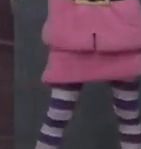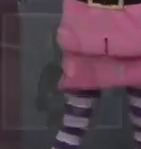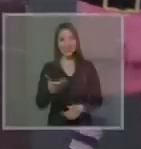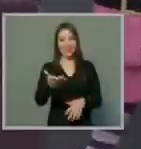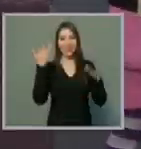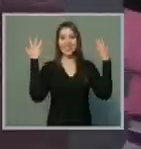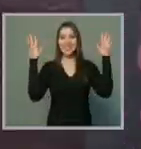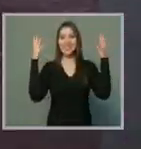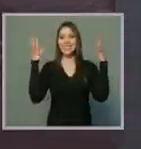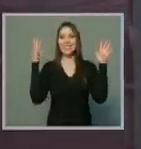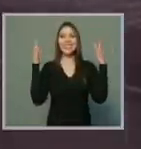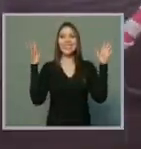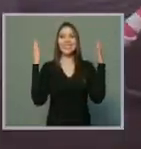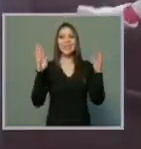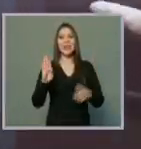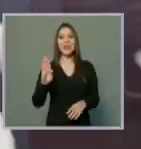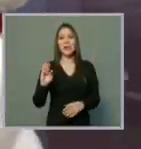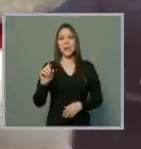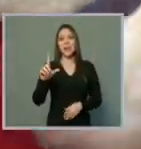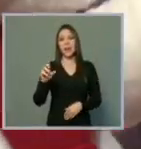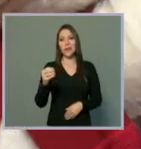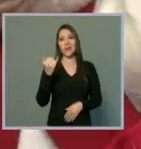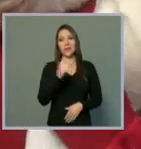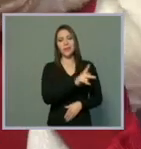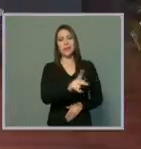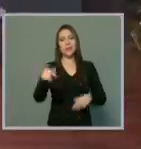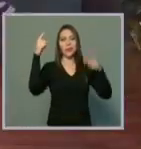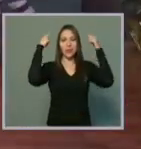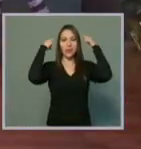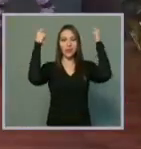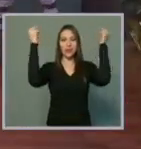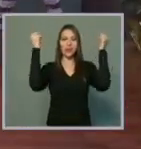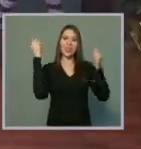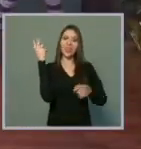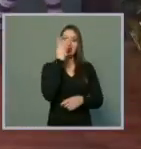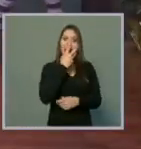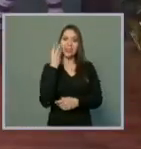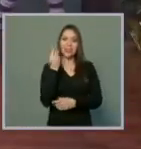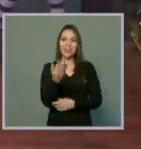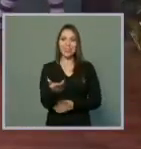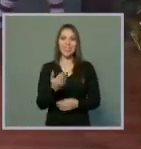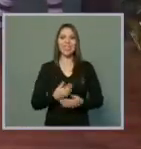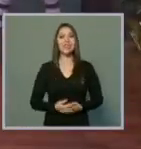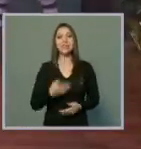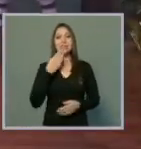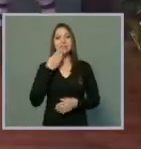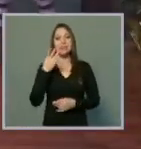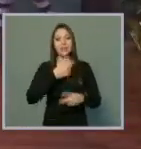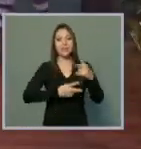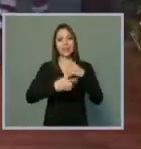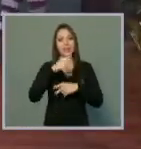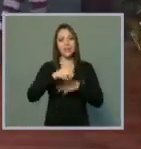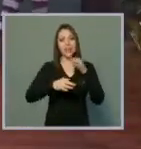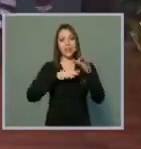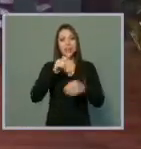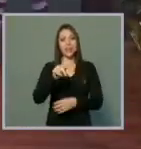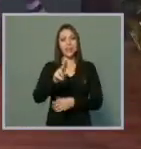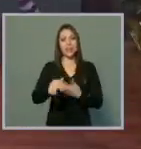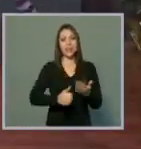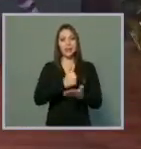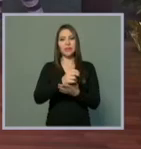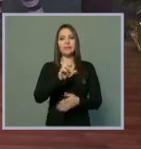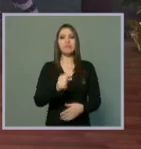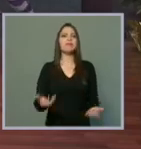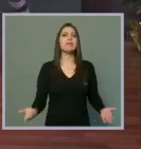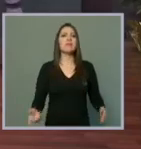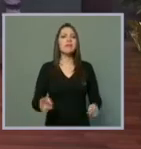aplauso para Bolo y sus duendes. ¡Qué bonito! Bienvenidos a tus ciudades y cuéntanos, ¿quién